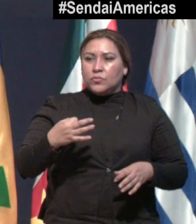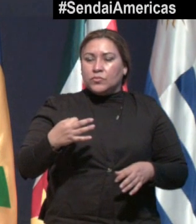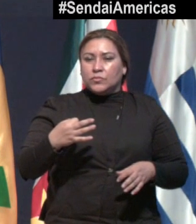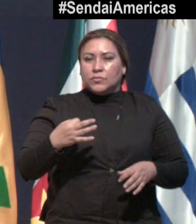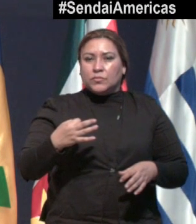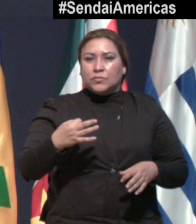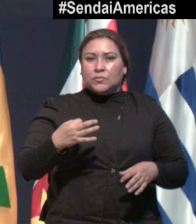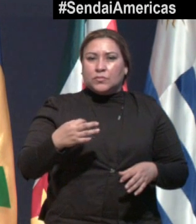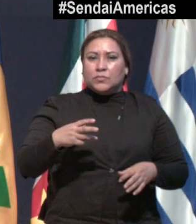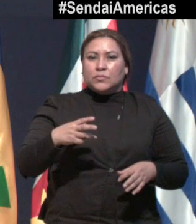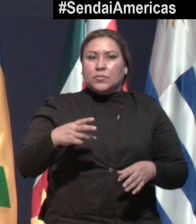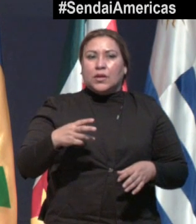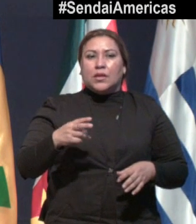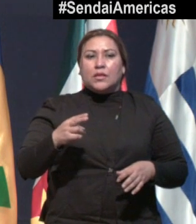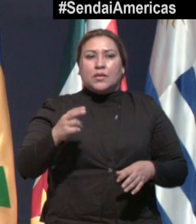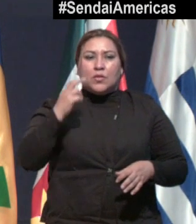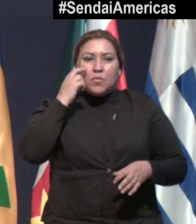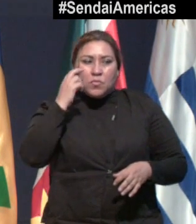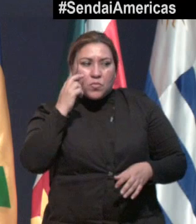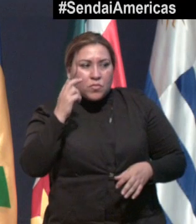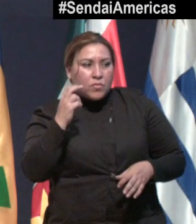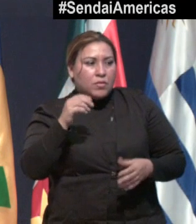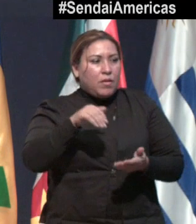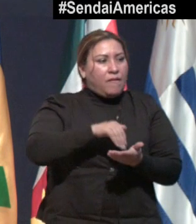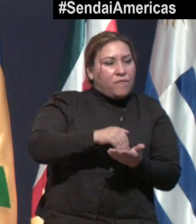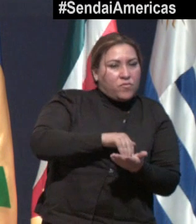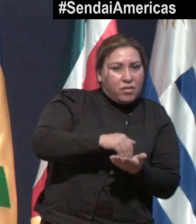de su vulnerabilidad frente a los distintos fenómenos,